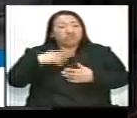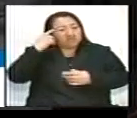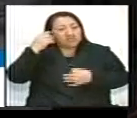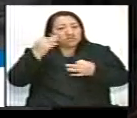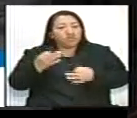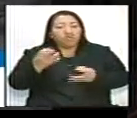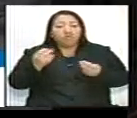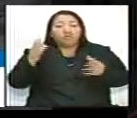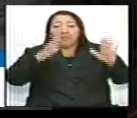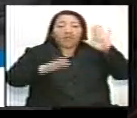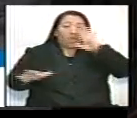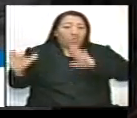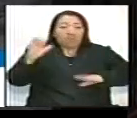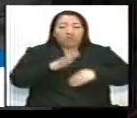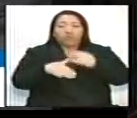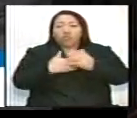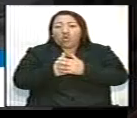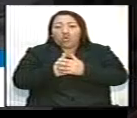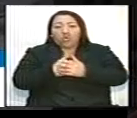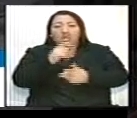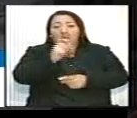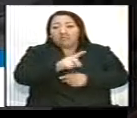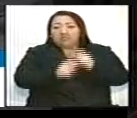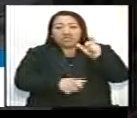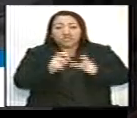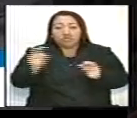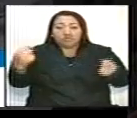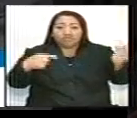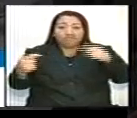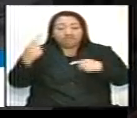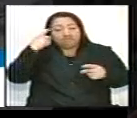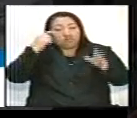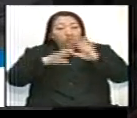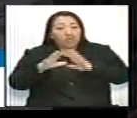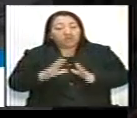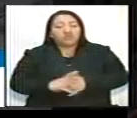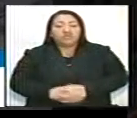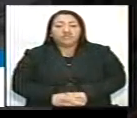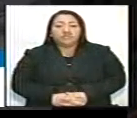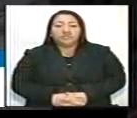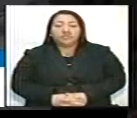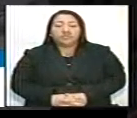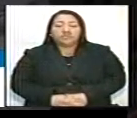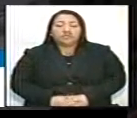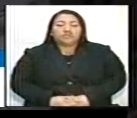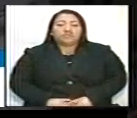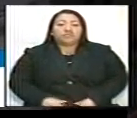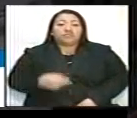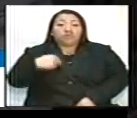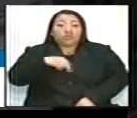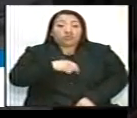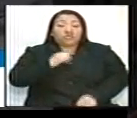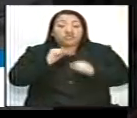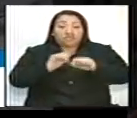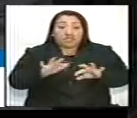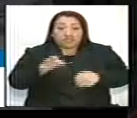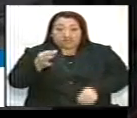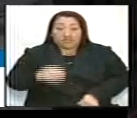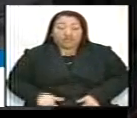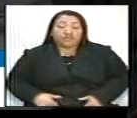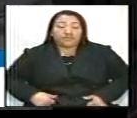una preocupación de todos y cada uno de los que estamos aquí y de otros. Nosotros como Secretaría, en la